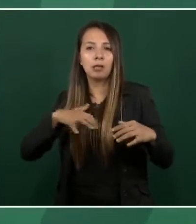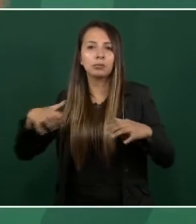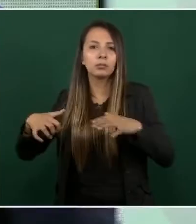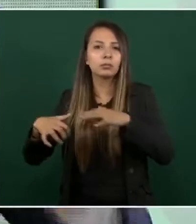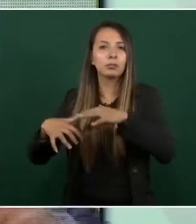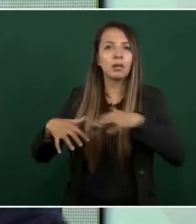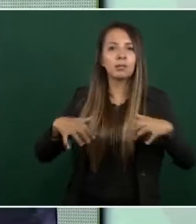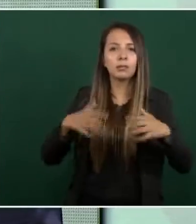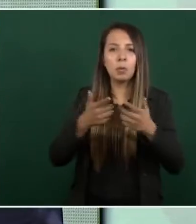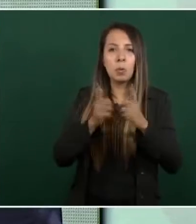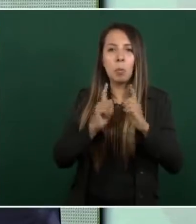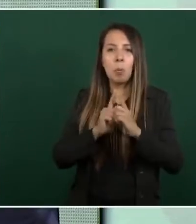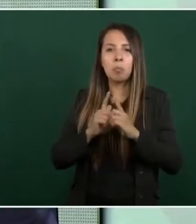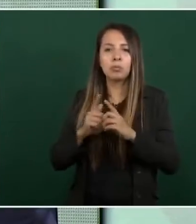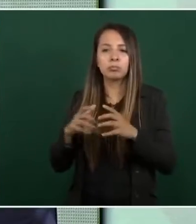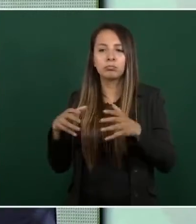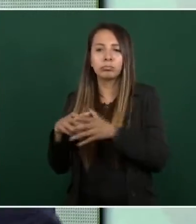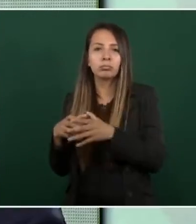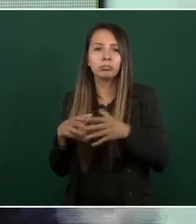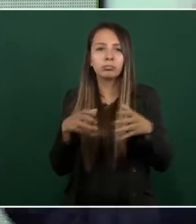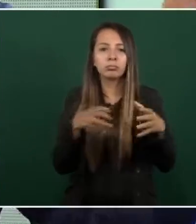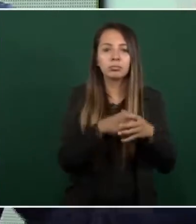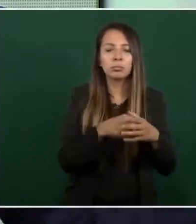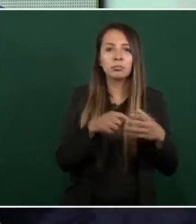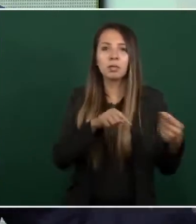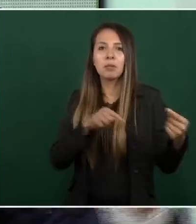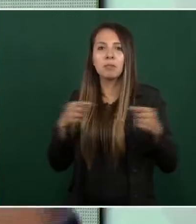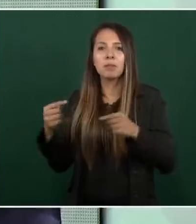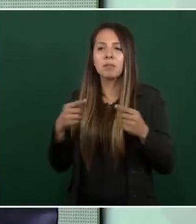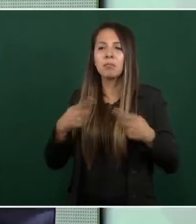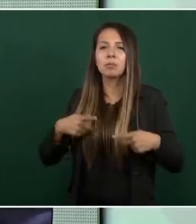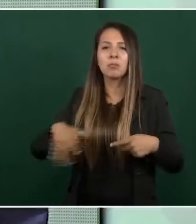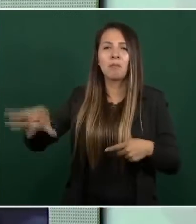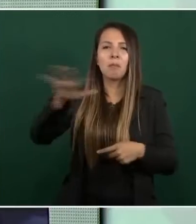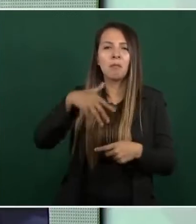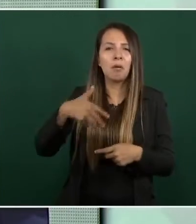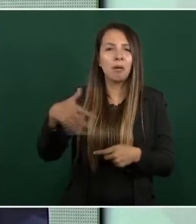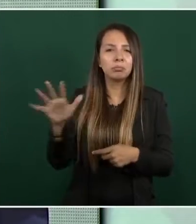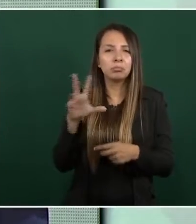de grupos. El pueblo no les importaba.